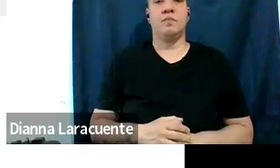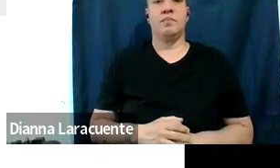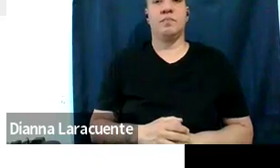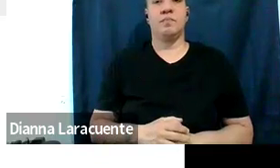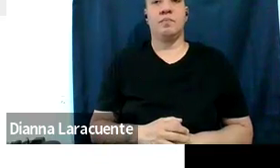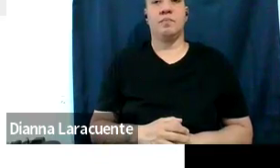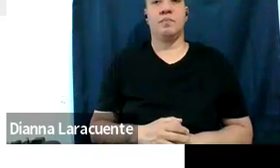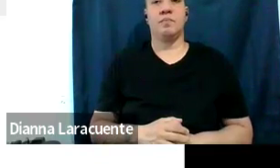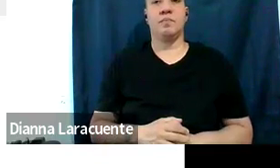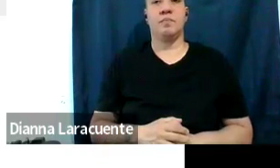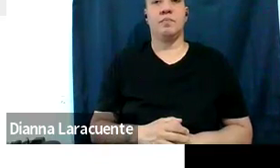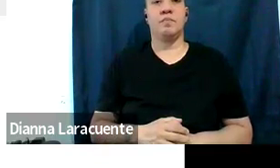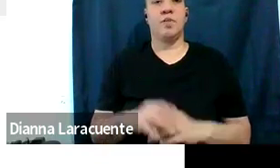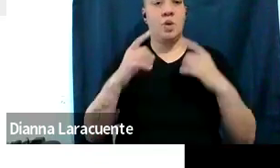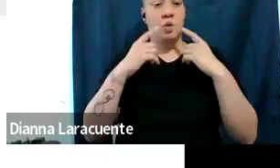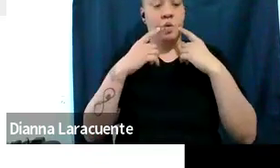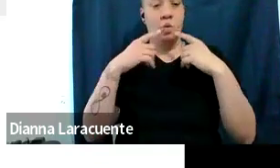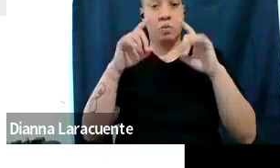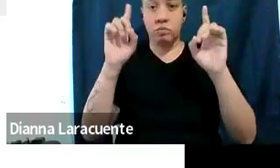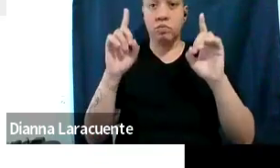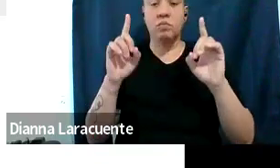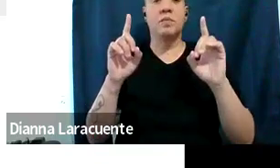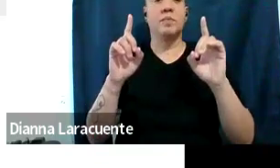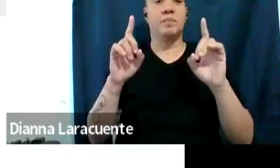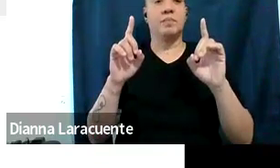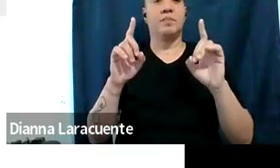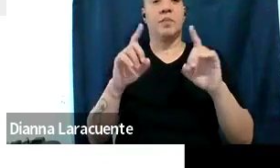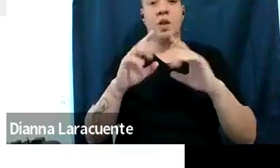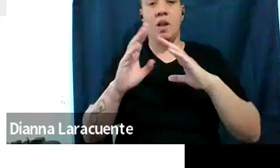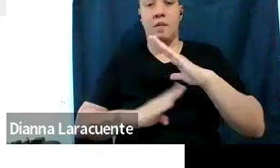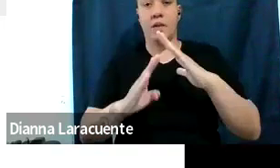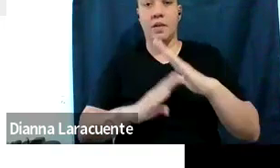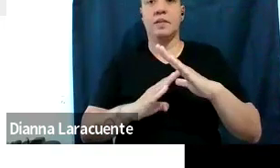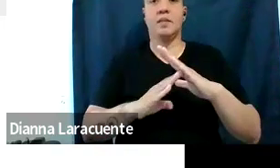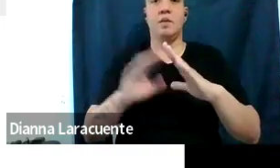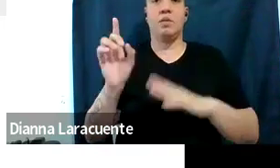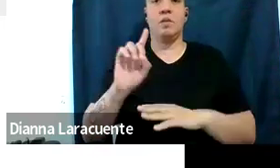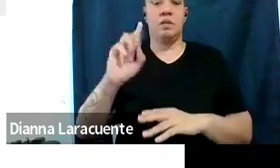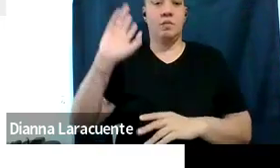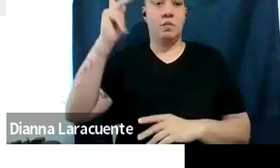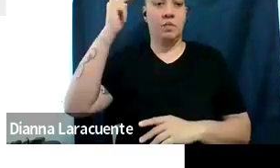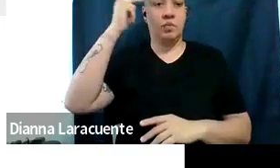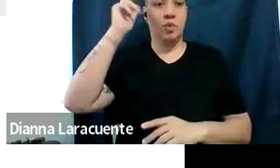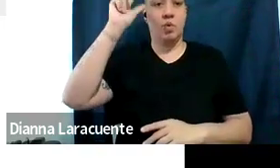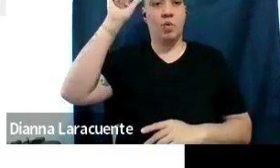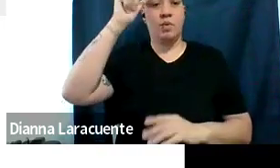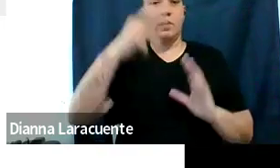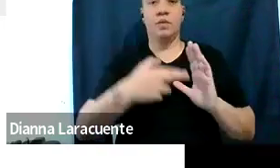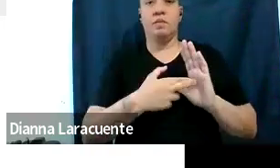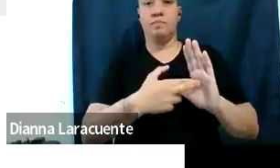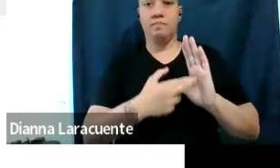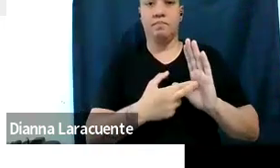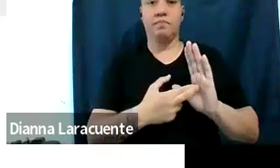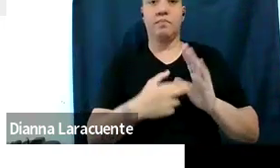Lograron echar los cimientos y los principios de una concepción de una democracia política, gobierno representativo, separación de